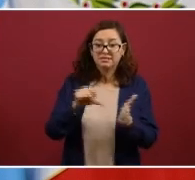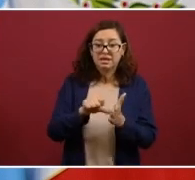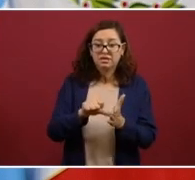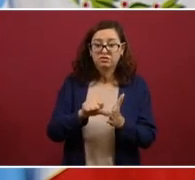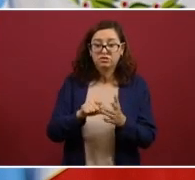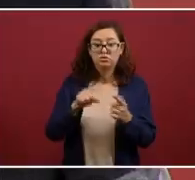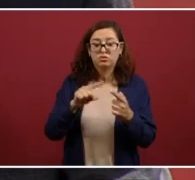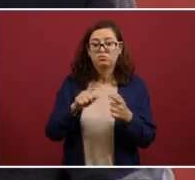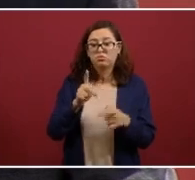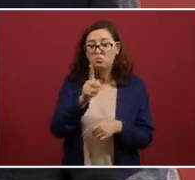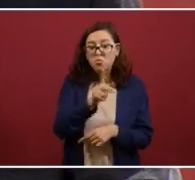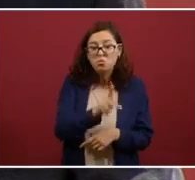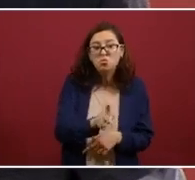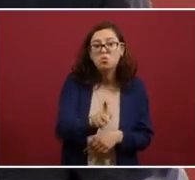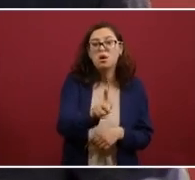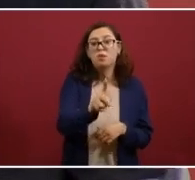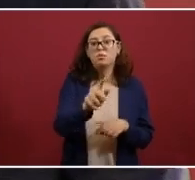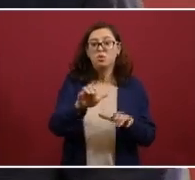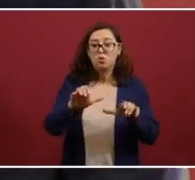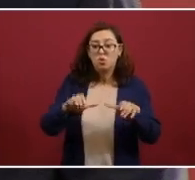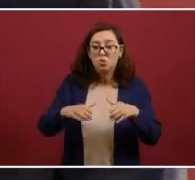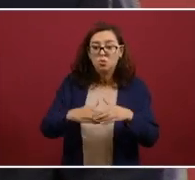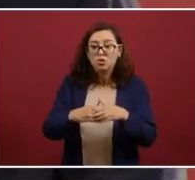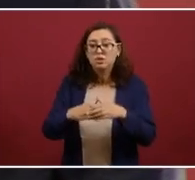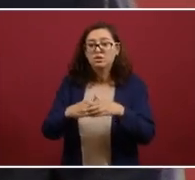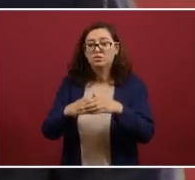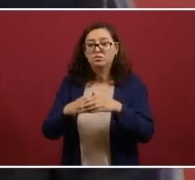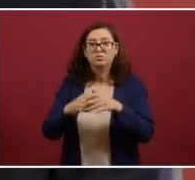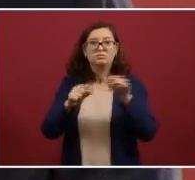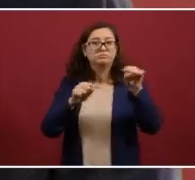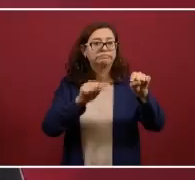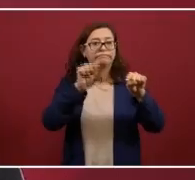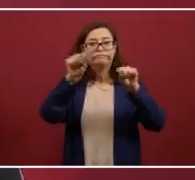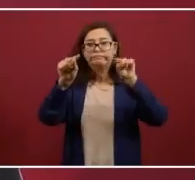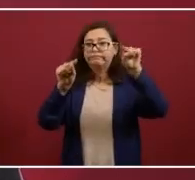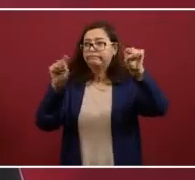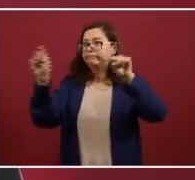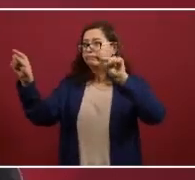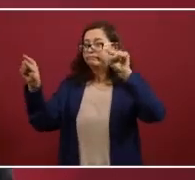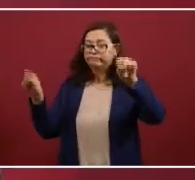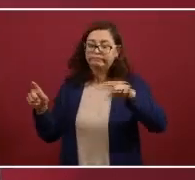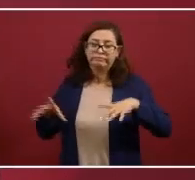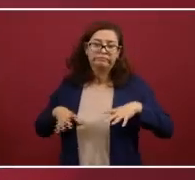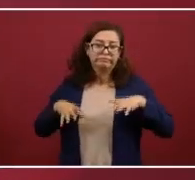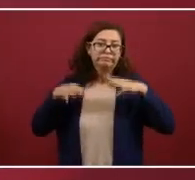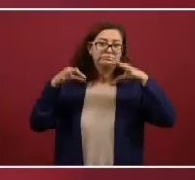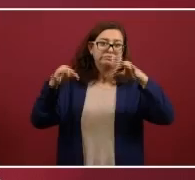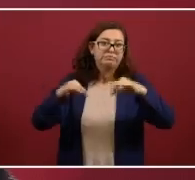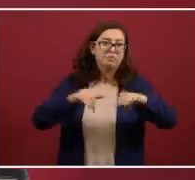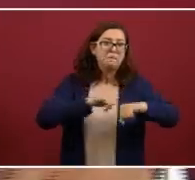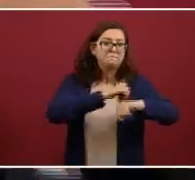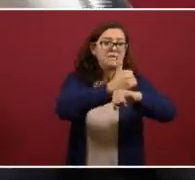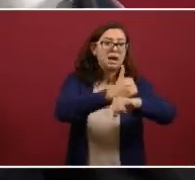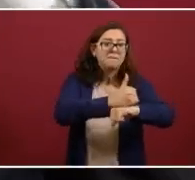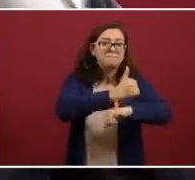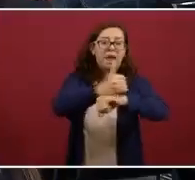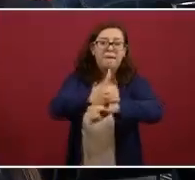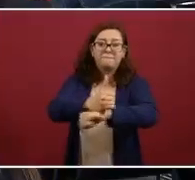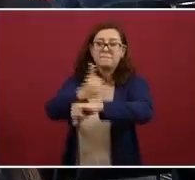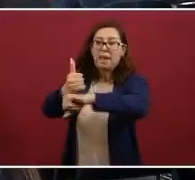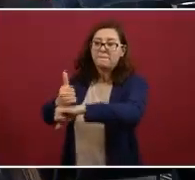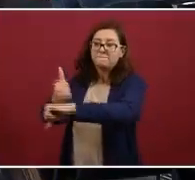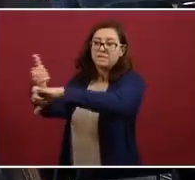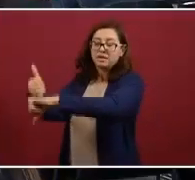en pueblos, en comunidades estratégicas, bien ubicadas, y